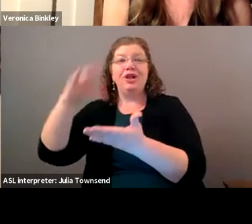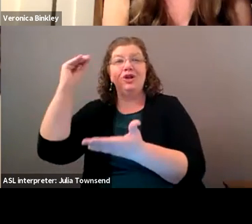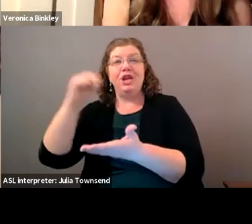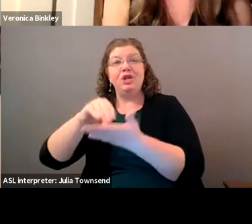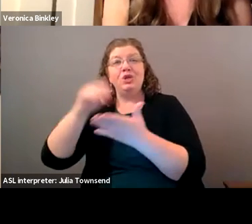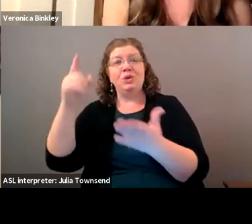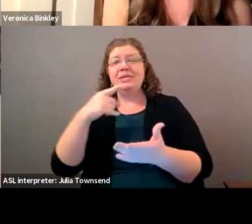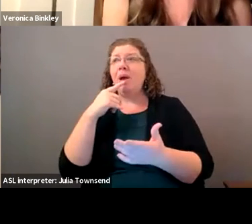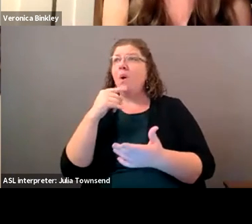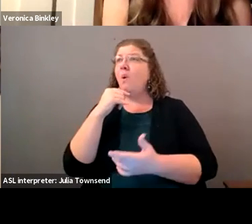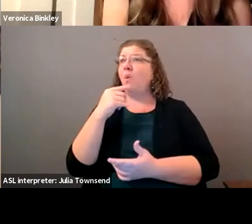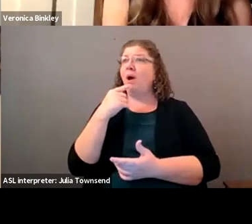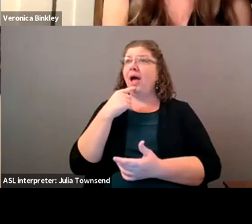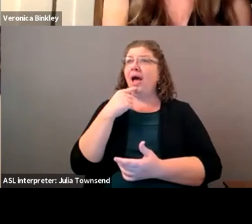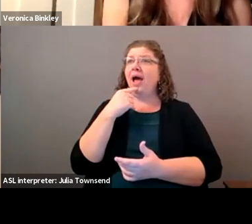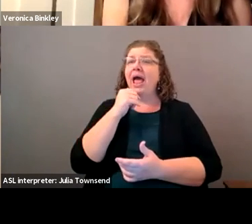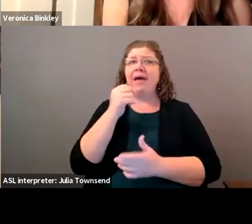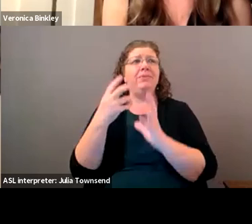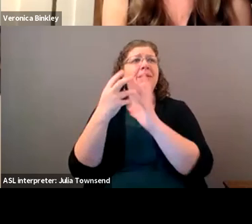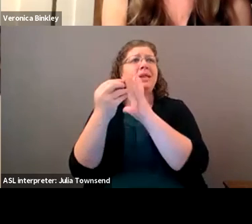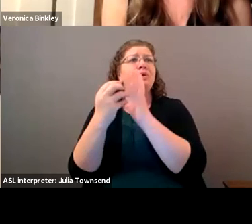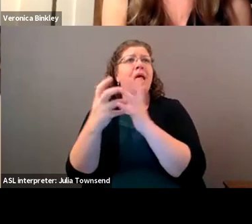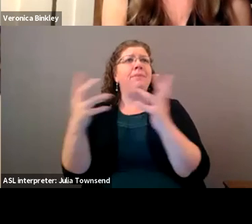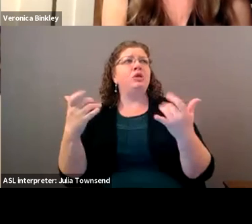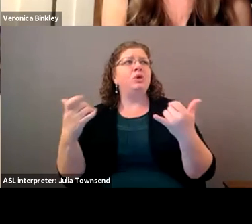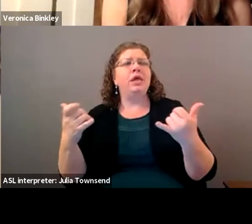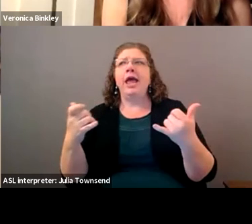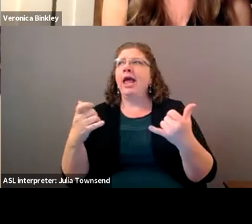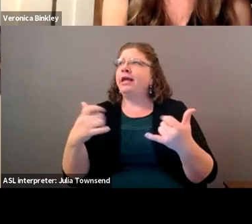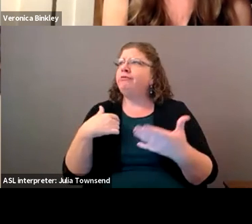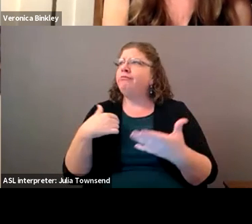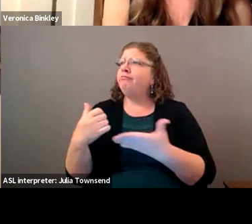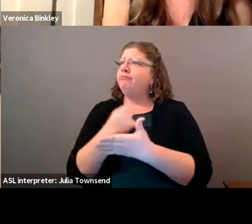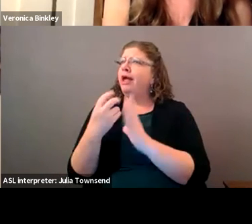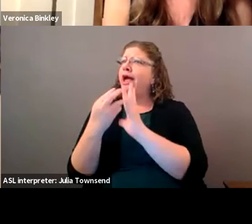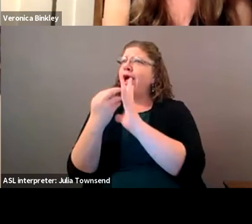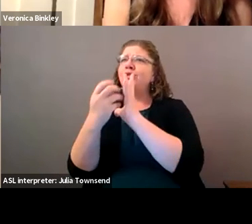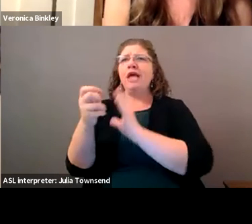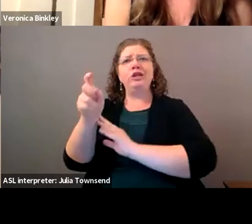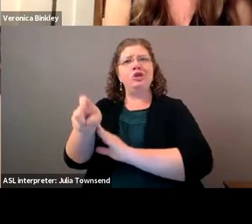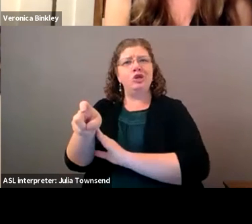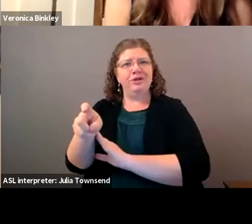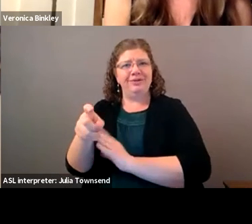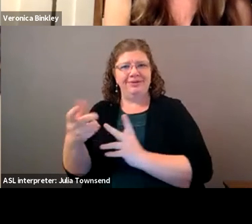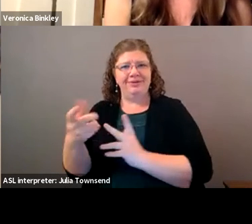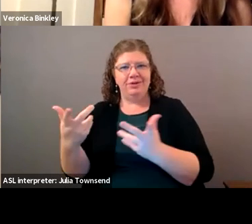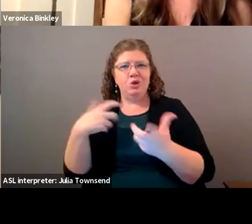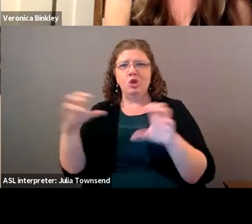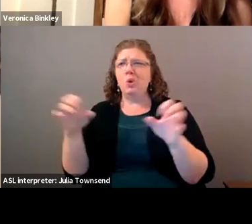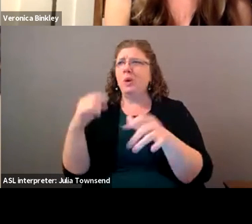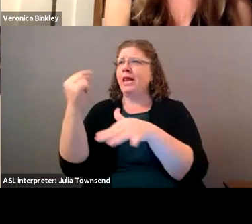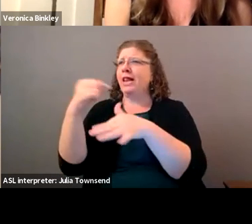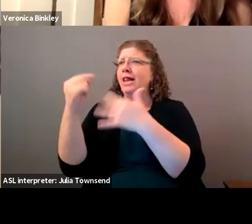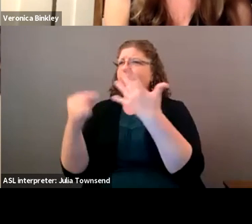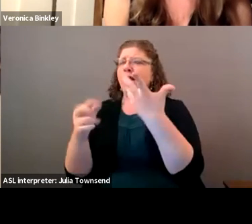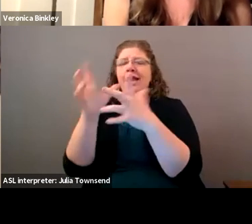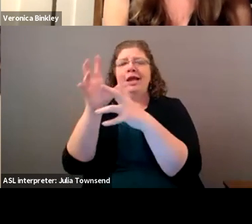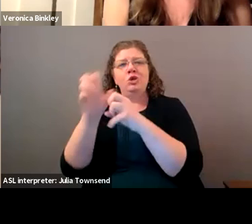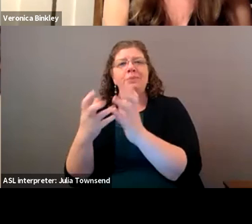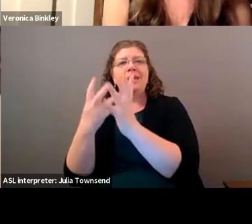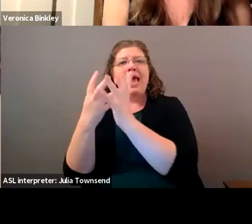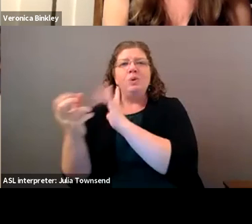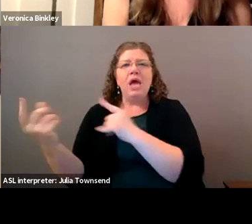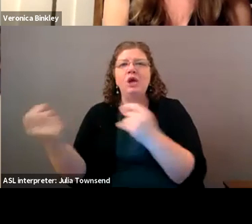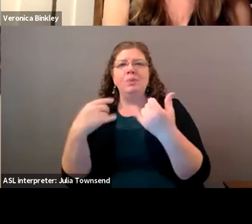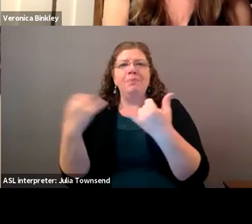Puede cambiar la educación mucho después. los niños mismos se van a preguntar, pues deberíamos